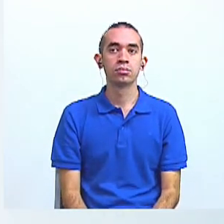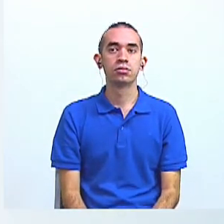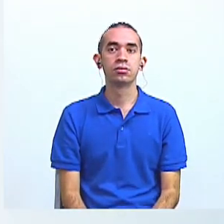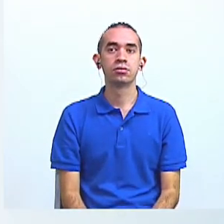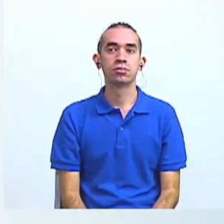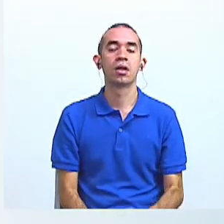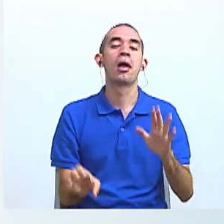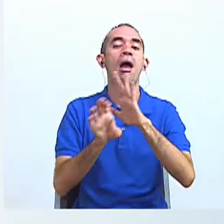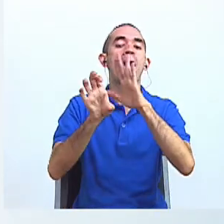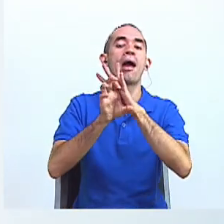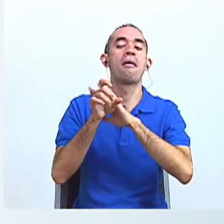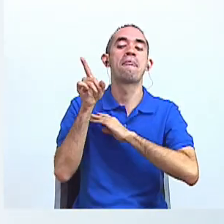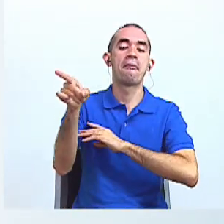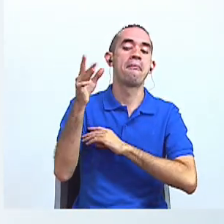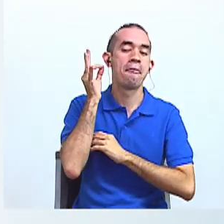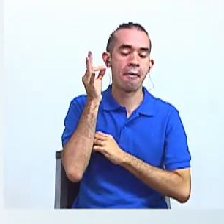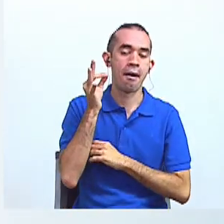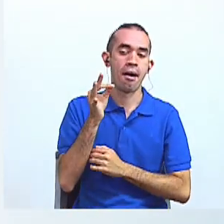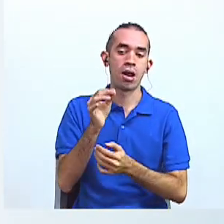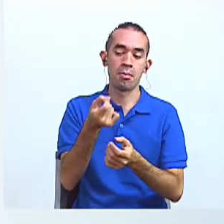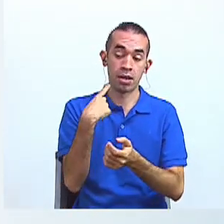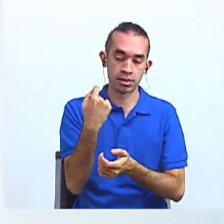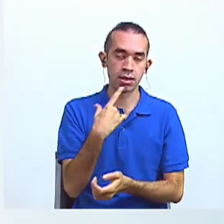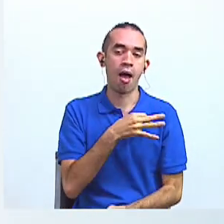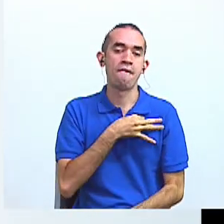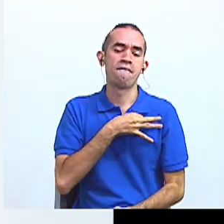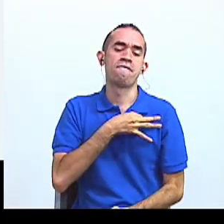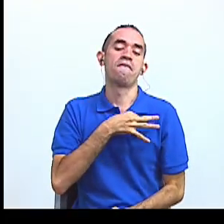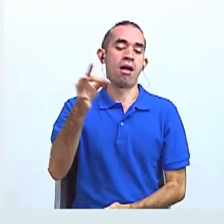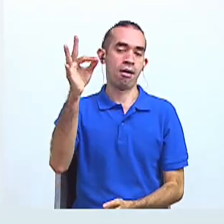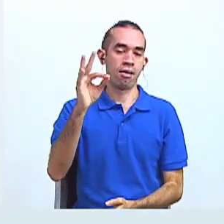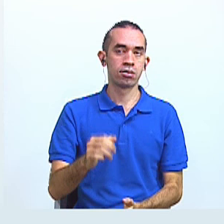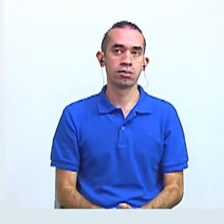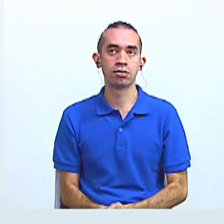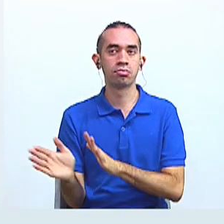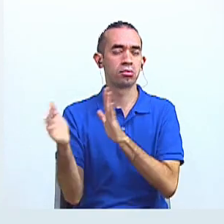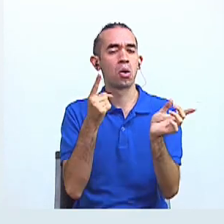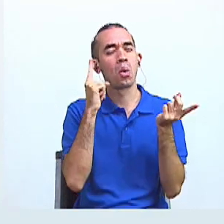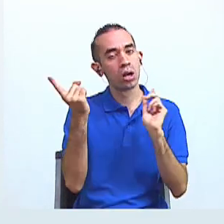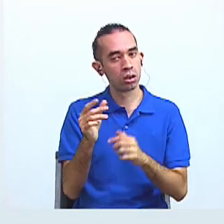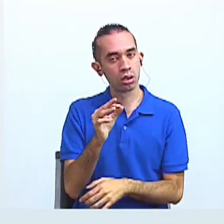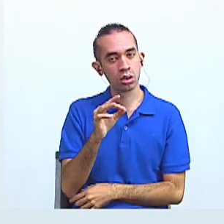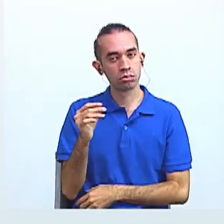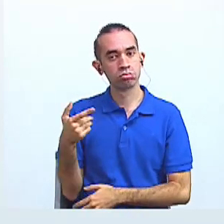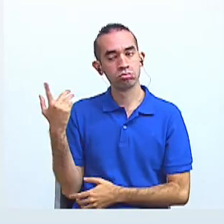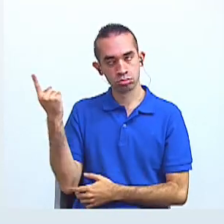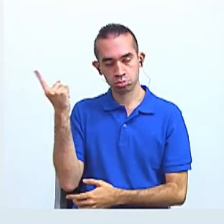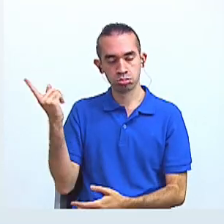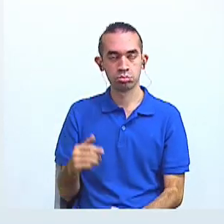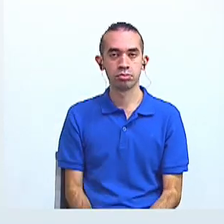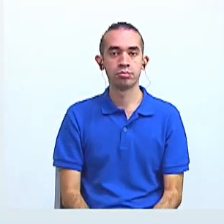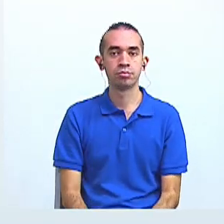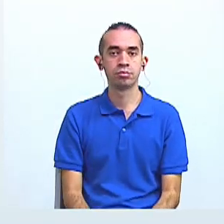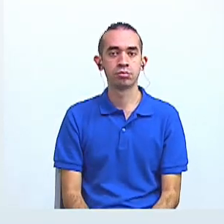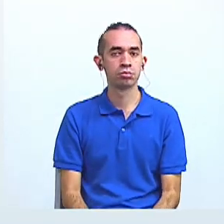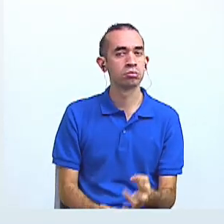Ella tiene fe en su medicina. ¿Cómo se escribe? Fui,